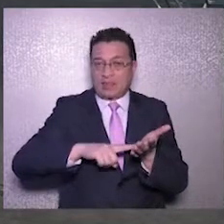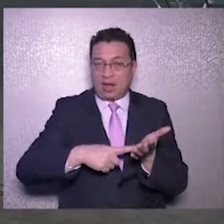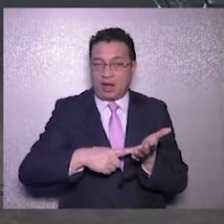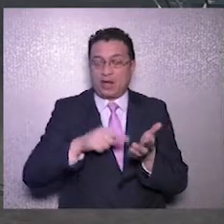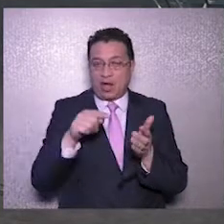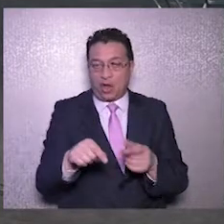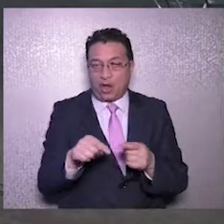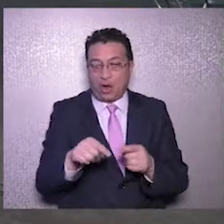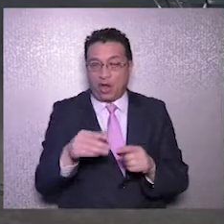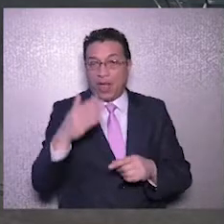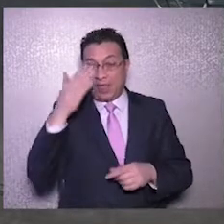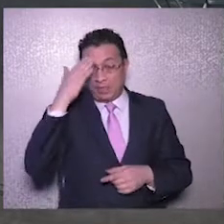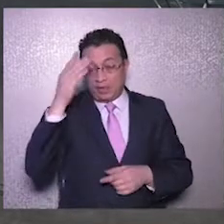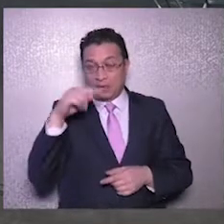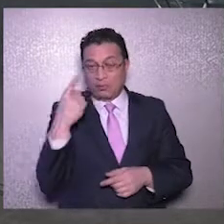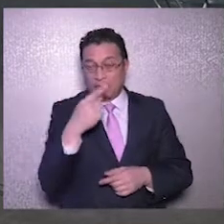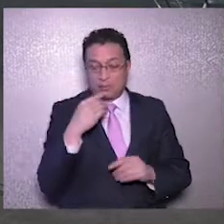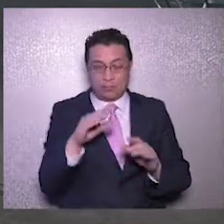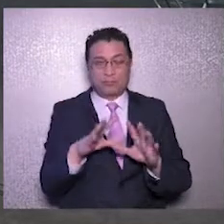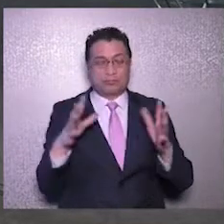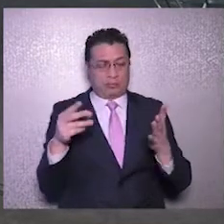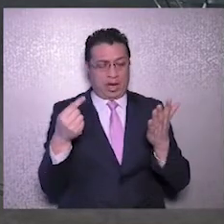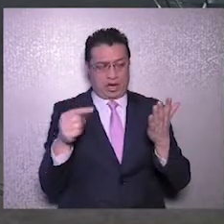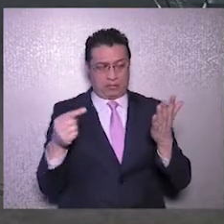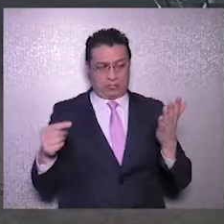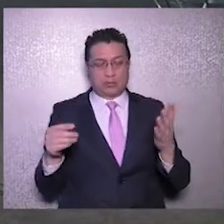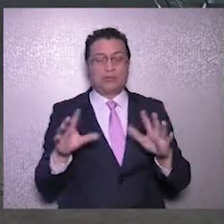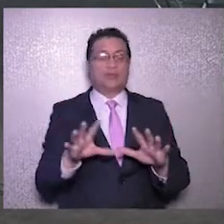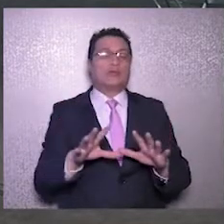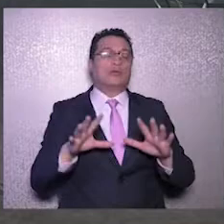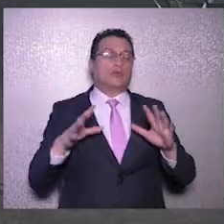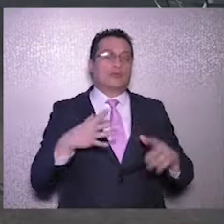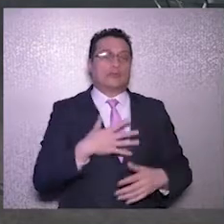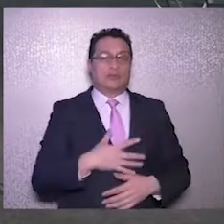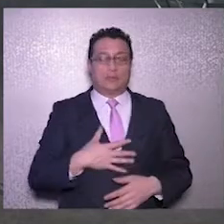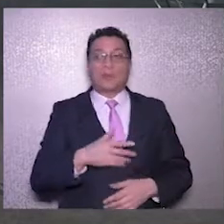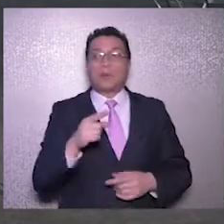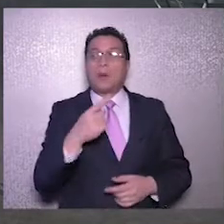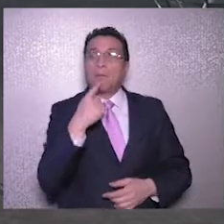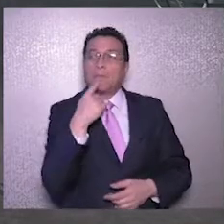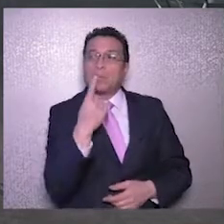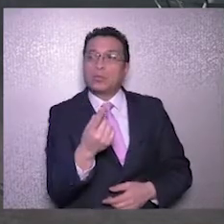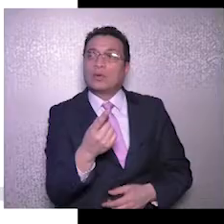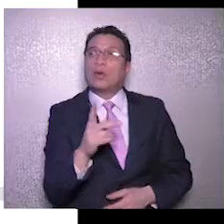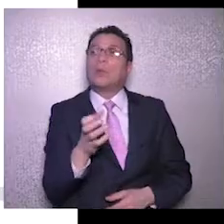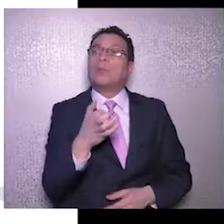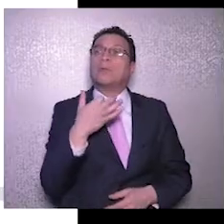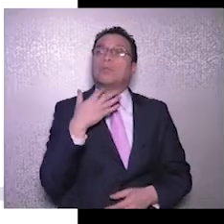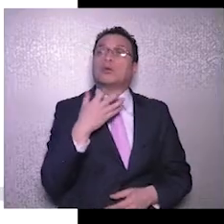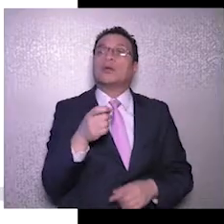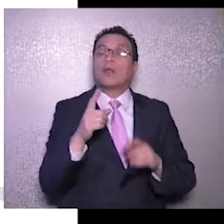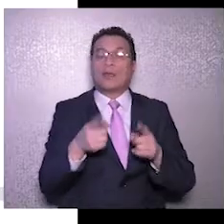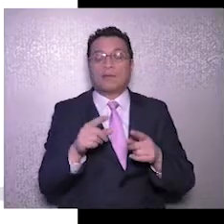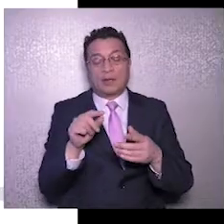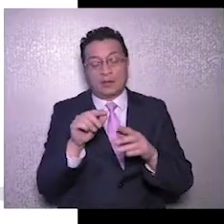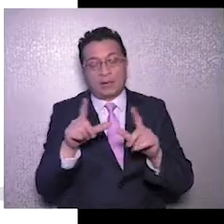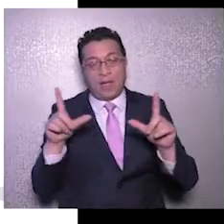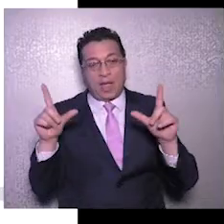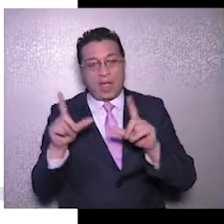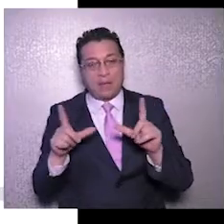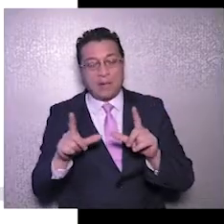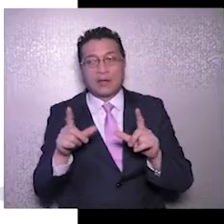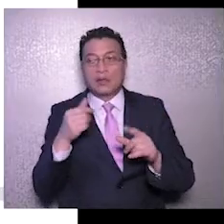hoy en día hace que nos maravillemos con los resultados que tengamos. Entonces la pregunta es, ¿por qué tenemos que hacer imágenes